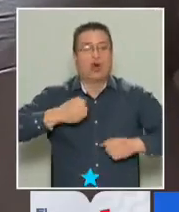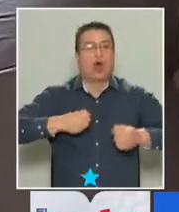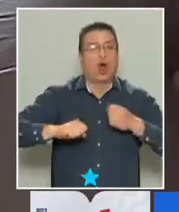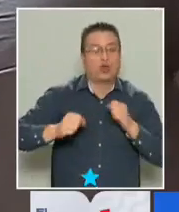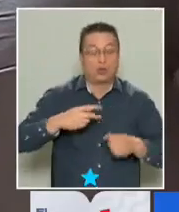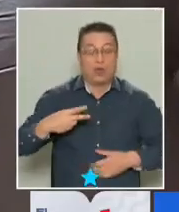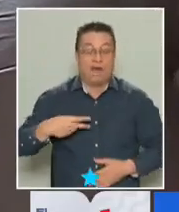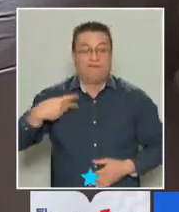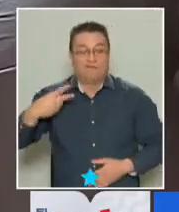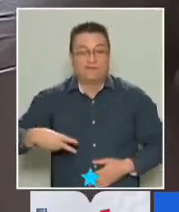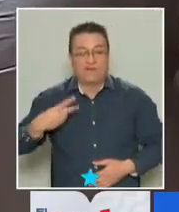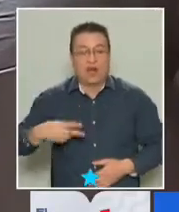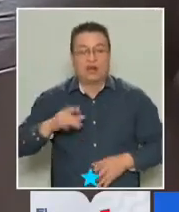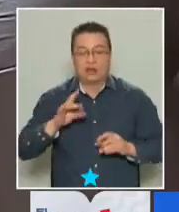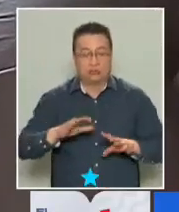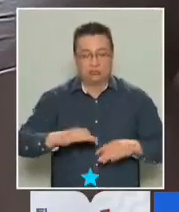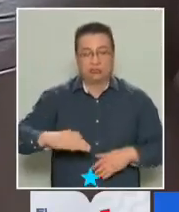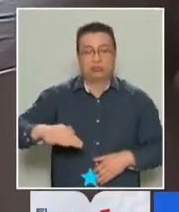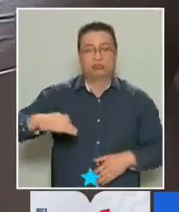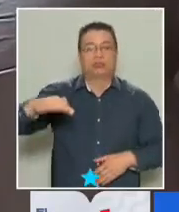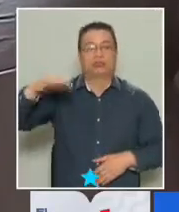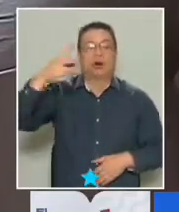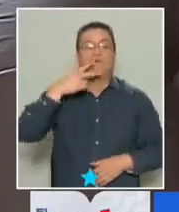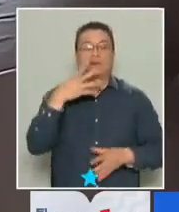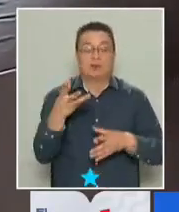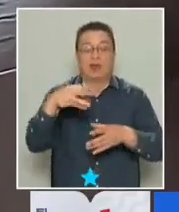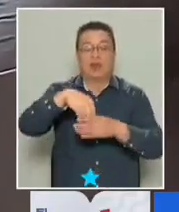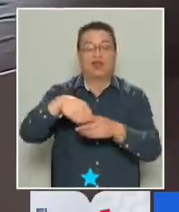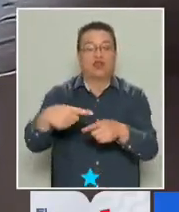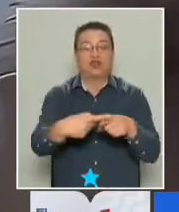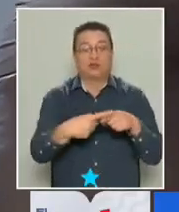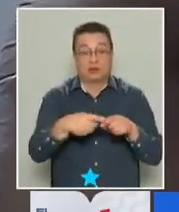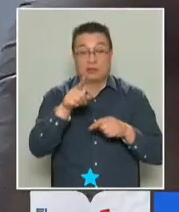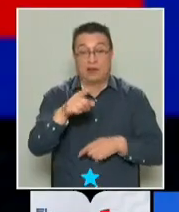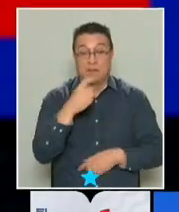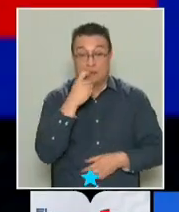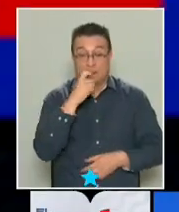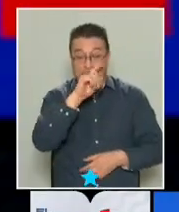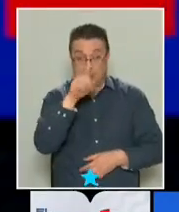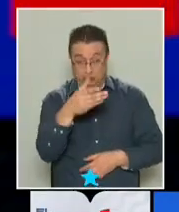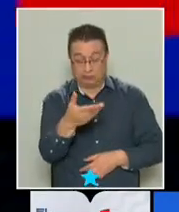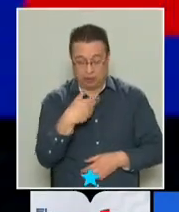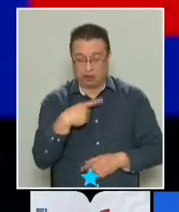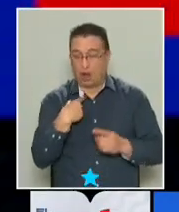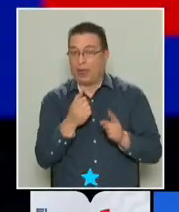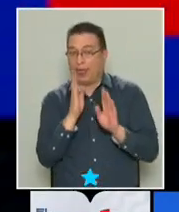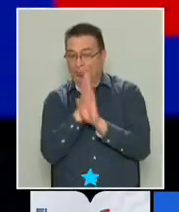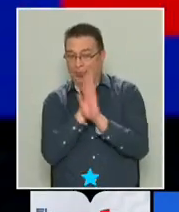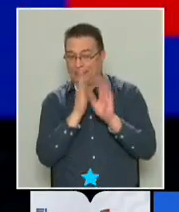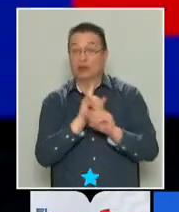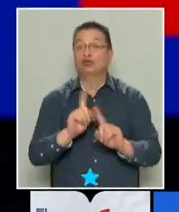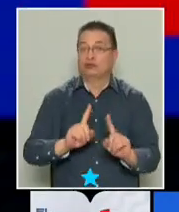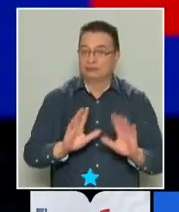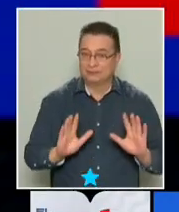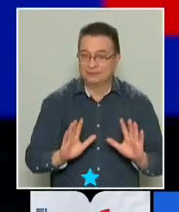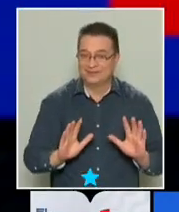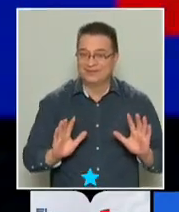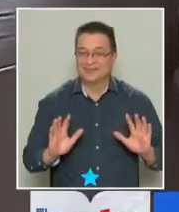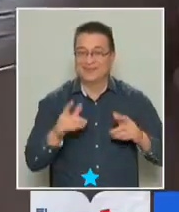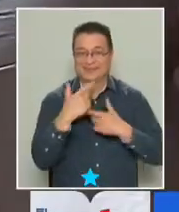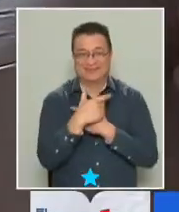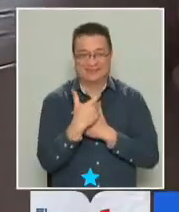no conforme a las cuales se va a desempeñar en sociedad pero voy a la pregunta no me estoy corriendo tiene que tiene que ver